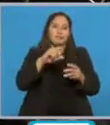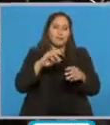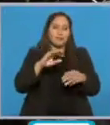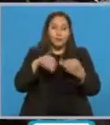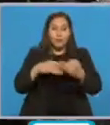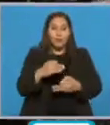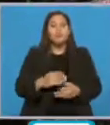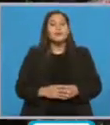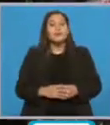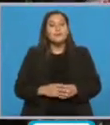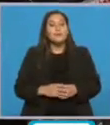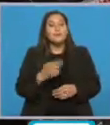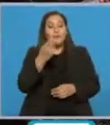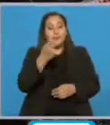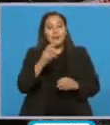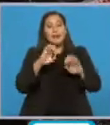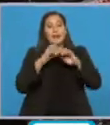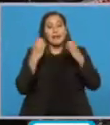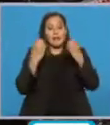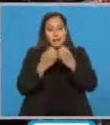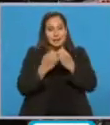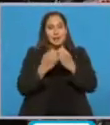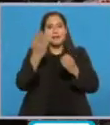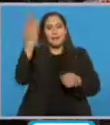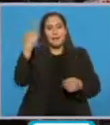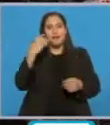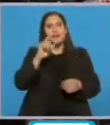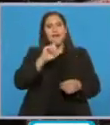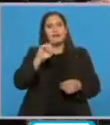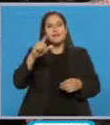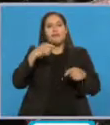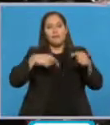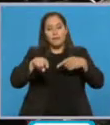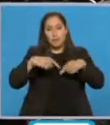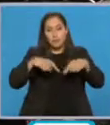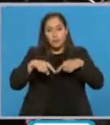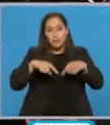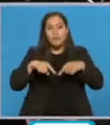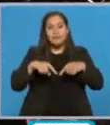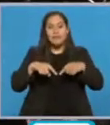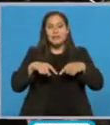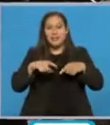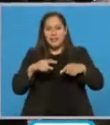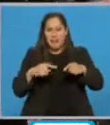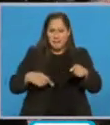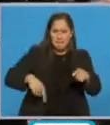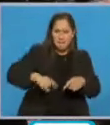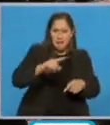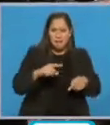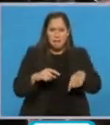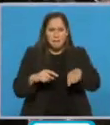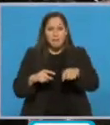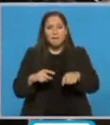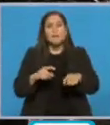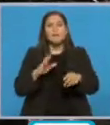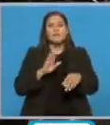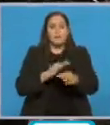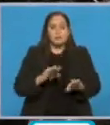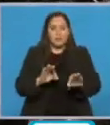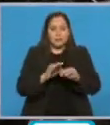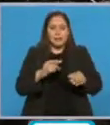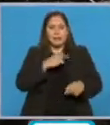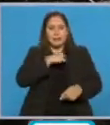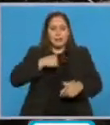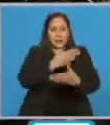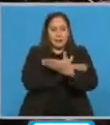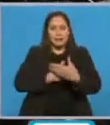fin. Pero ese fue un estadio de la época gloriosa en el fútbol, en que se agarraban a patadas y más importaba la camiseta